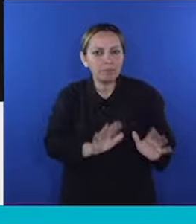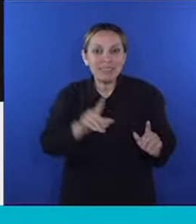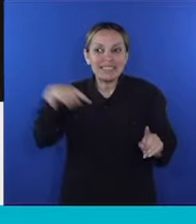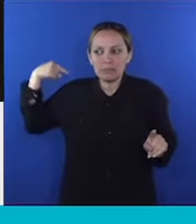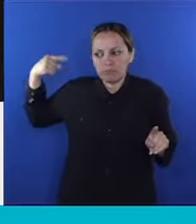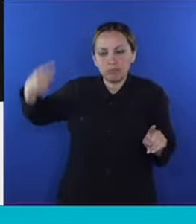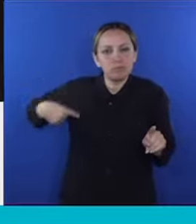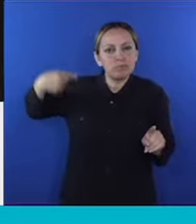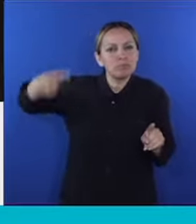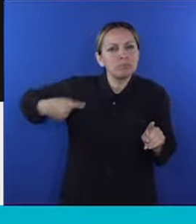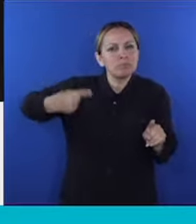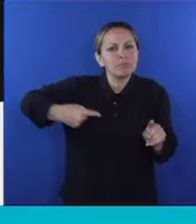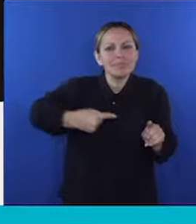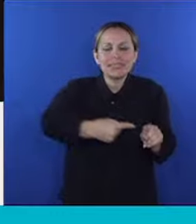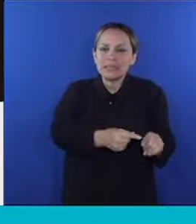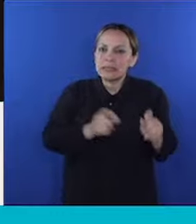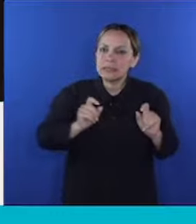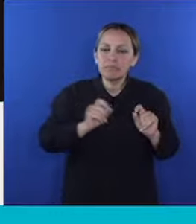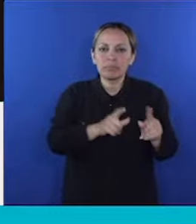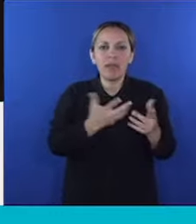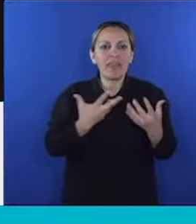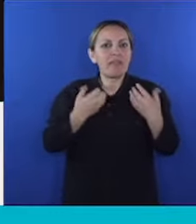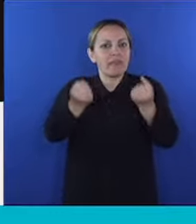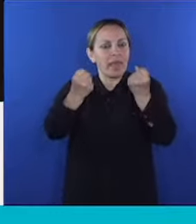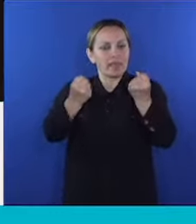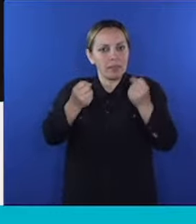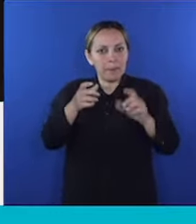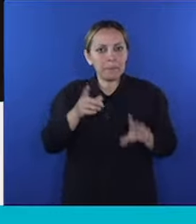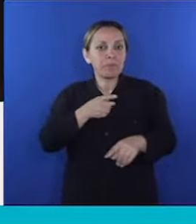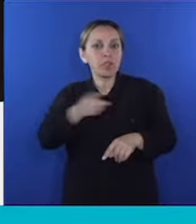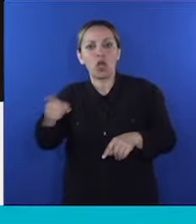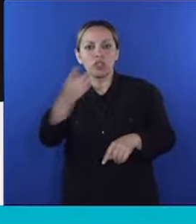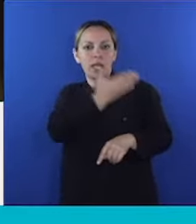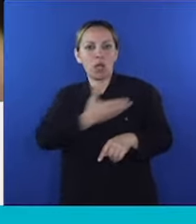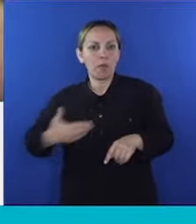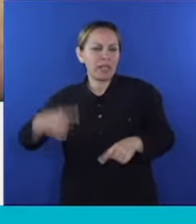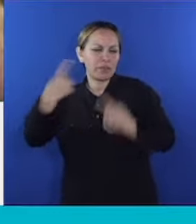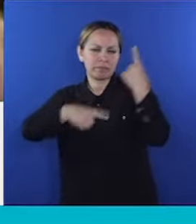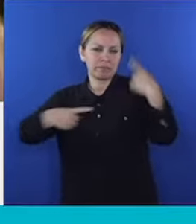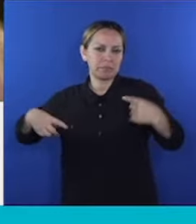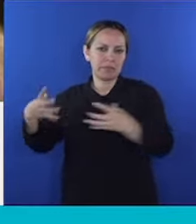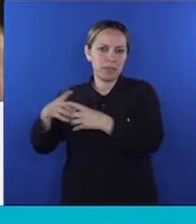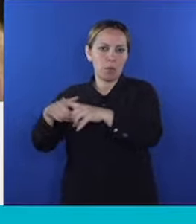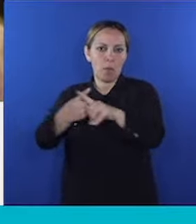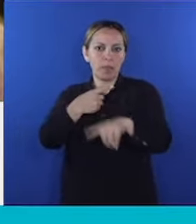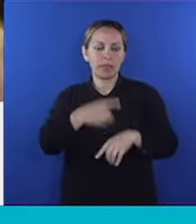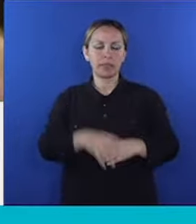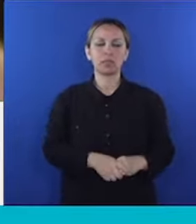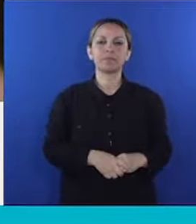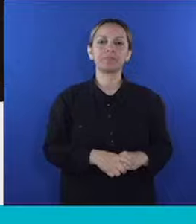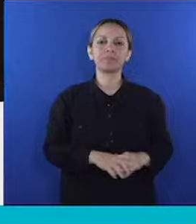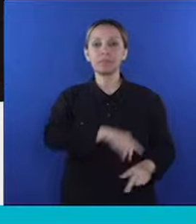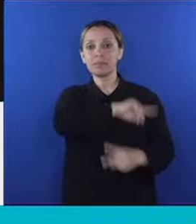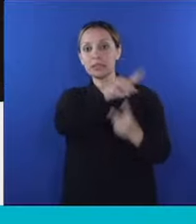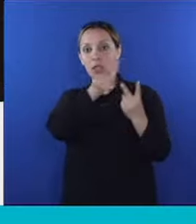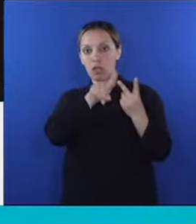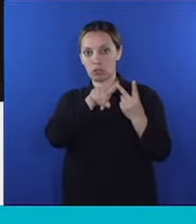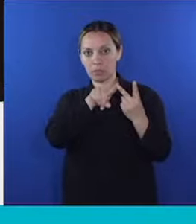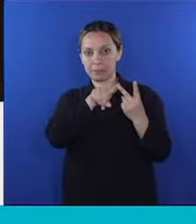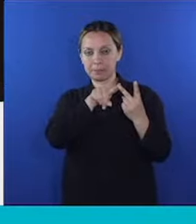sistemáticamente la educación pública contra gobiernos de todos los signos políticos en segundo